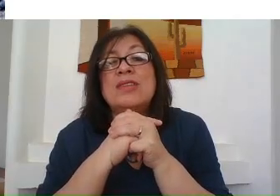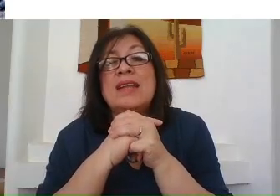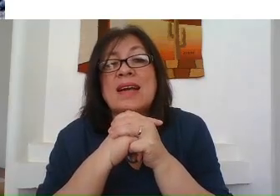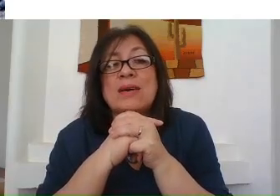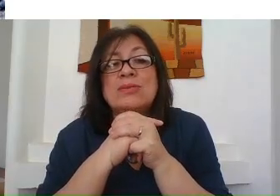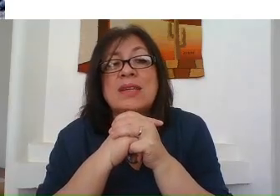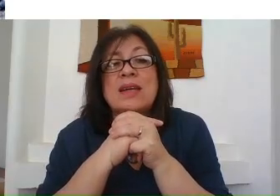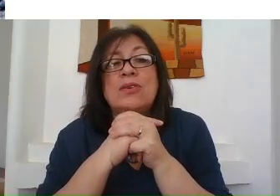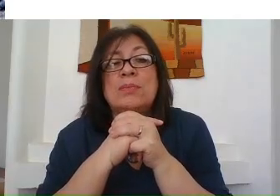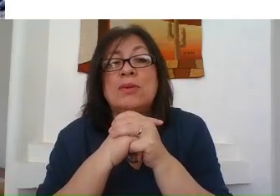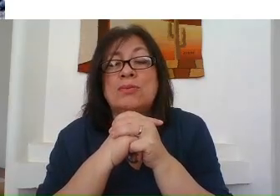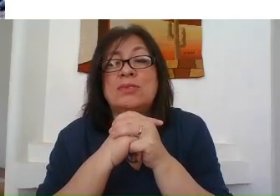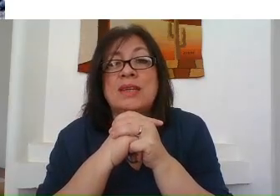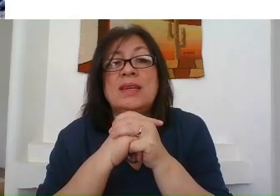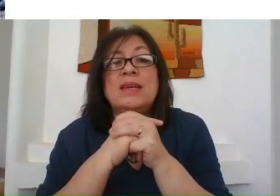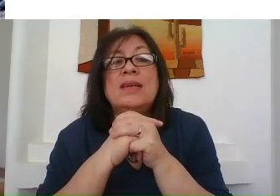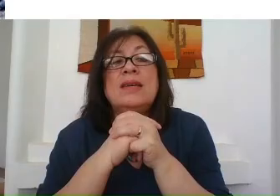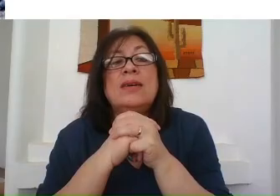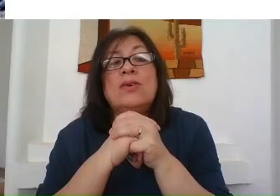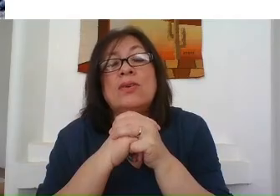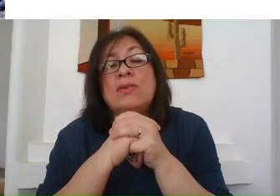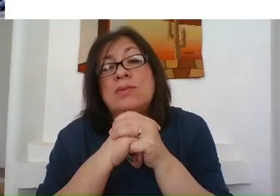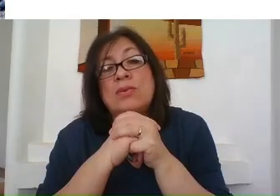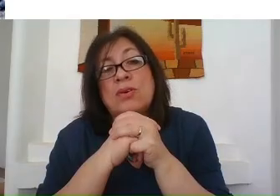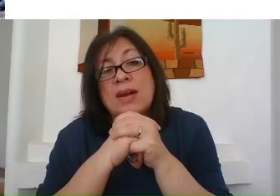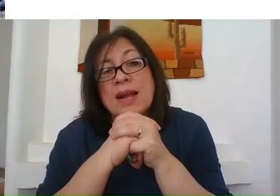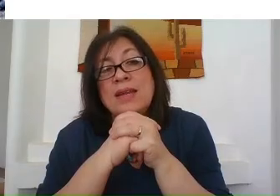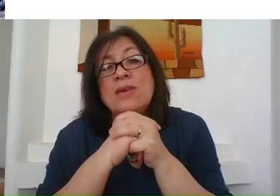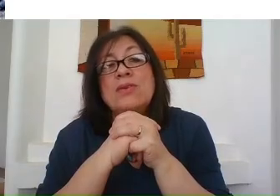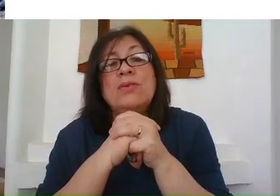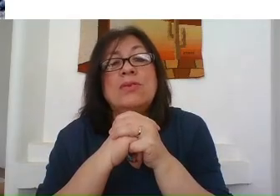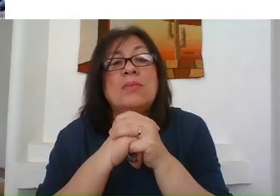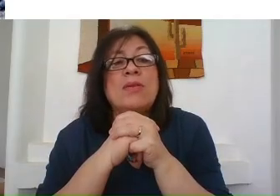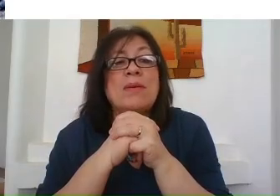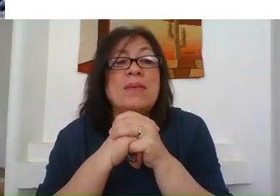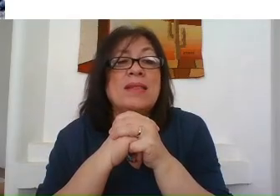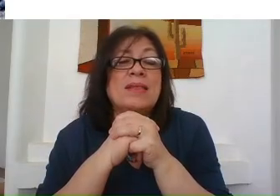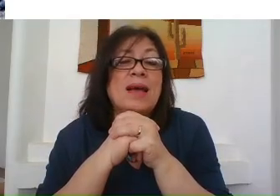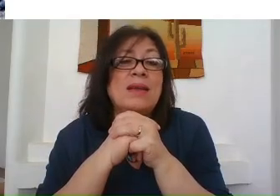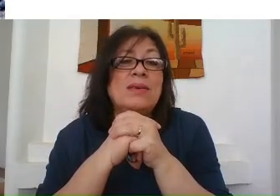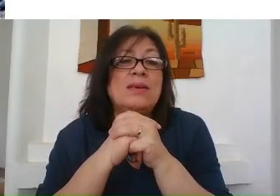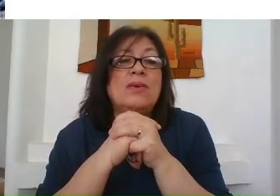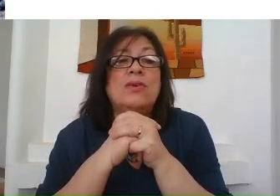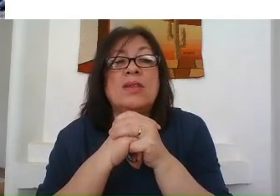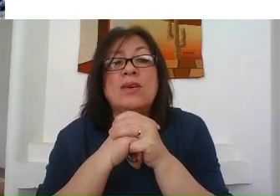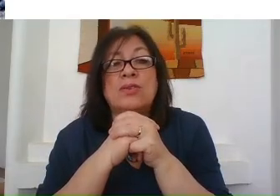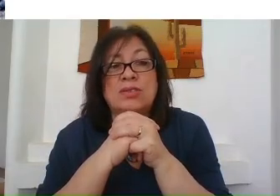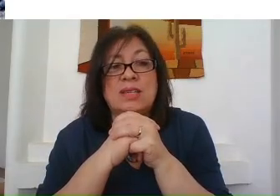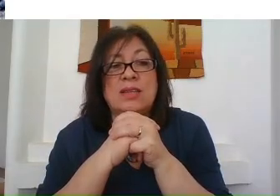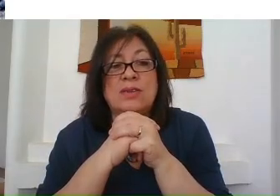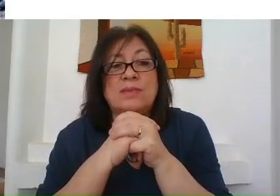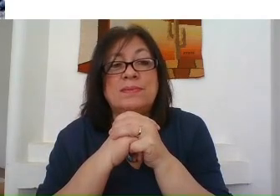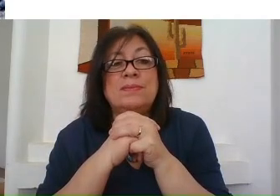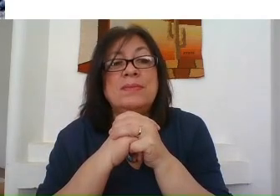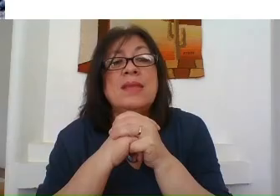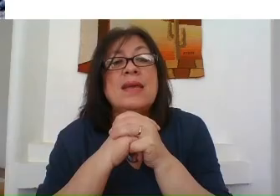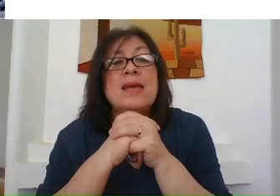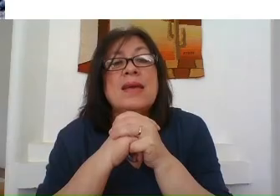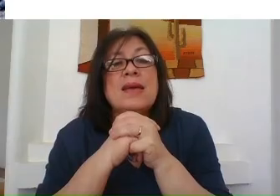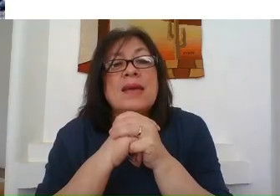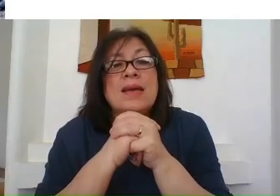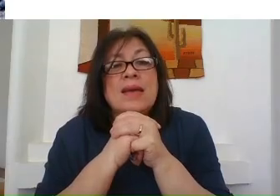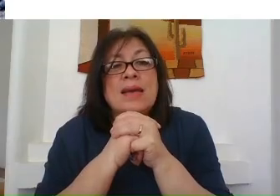en función de la causa que lo produce: lo orgánico, lo medioambiental o lo desconocido.